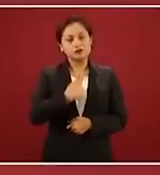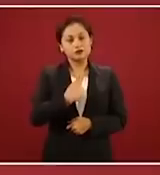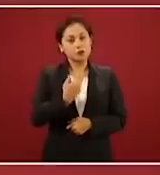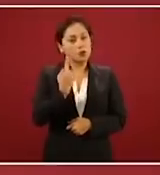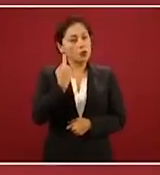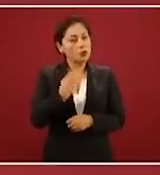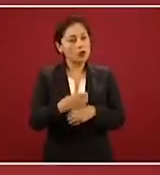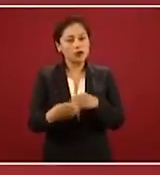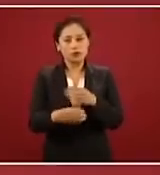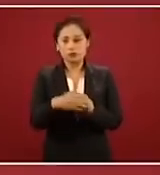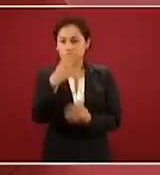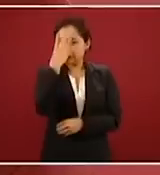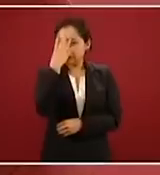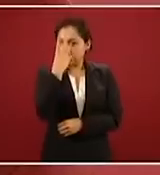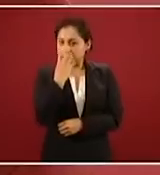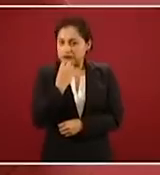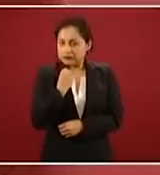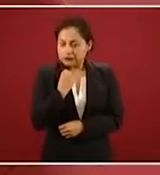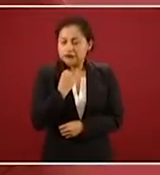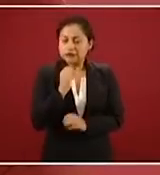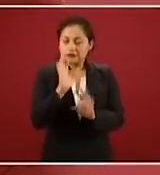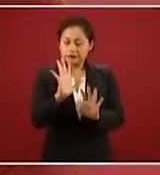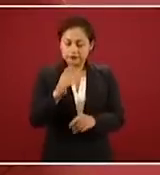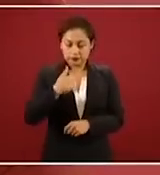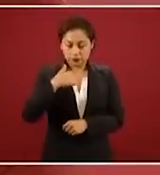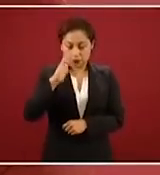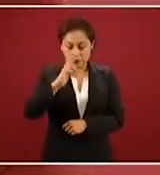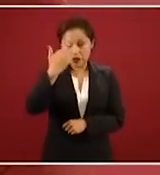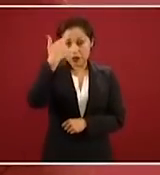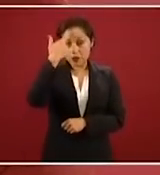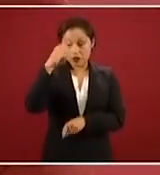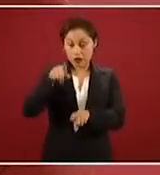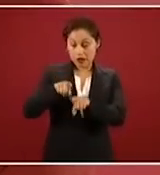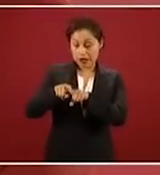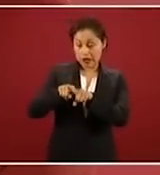Recuerdo que mis hermanas mayores que yo